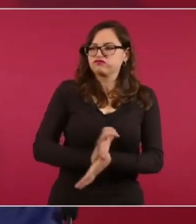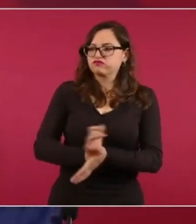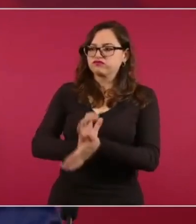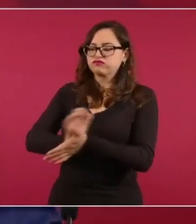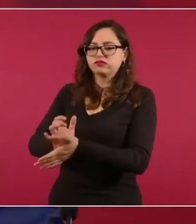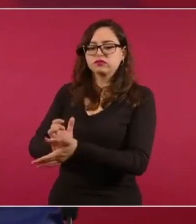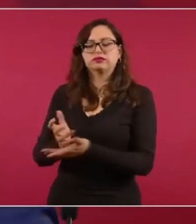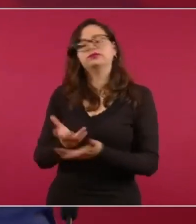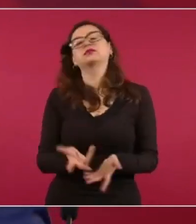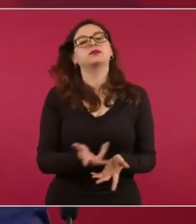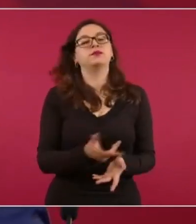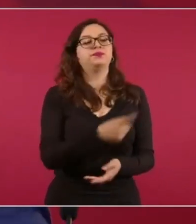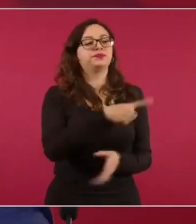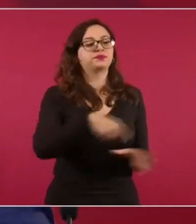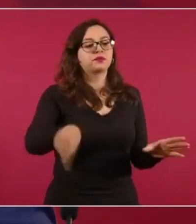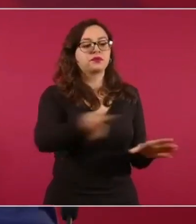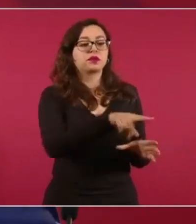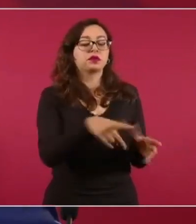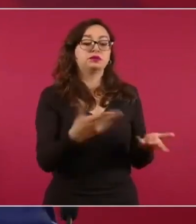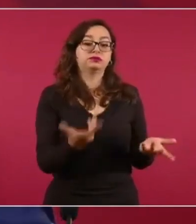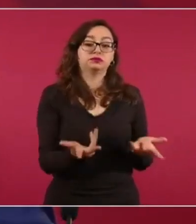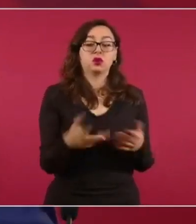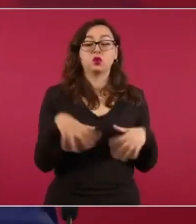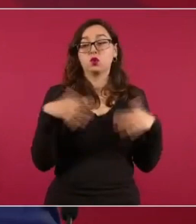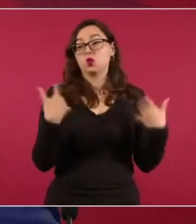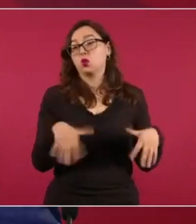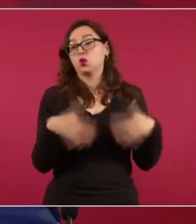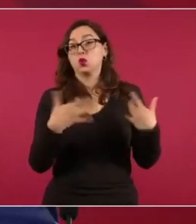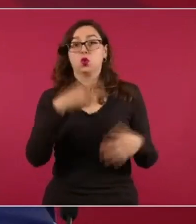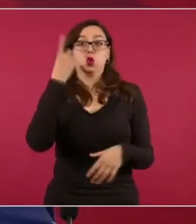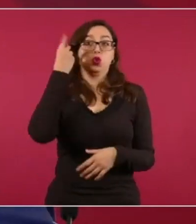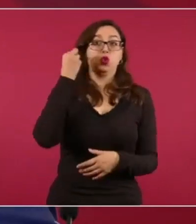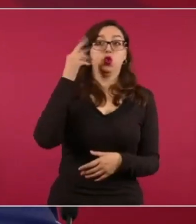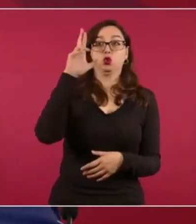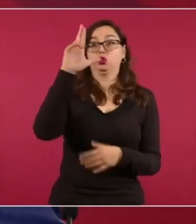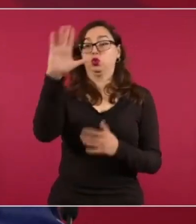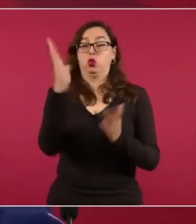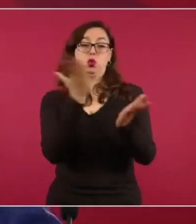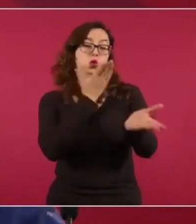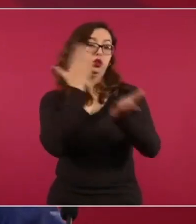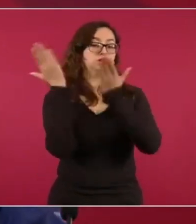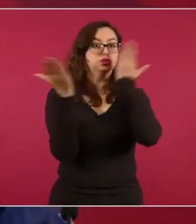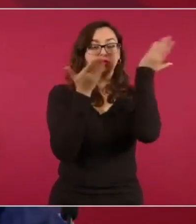gente supuestamente muy preparada académicamente,